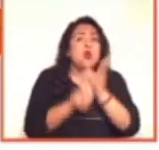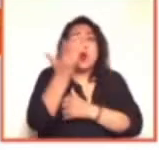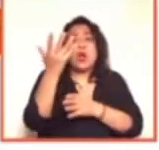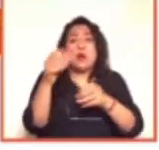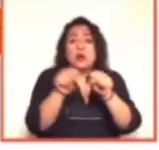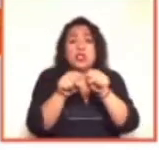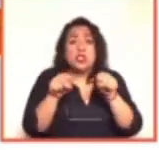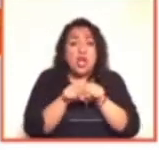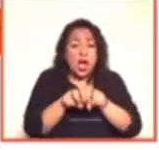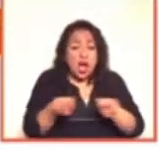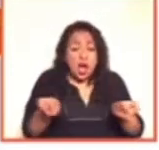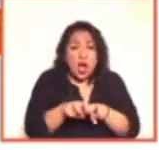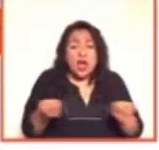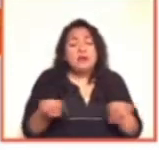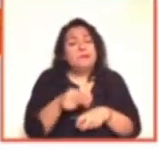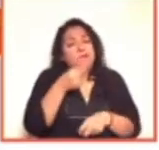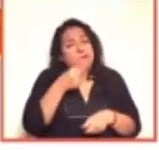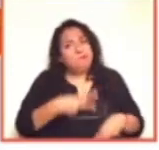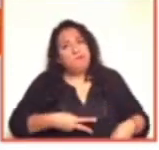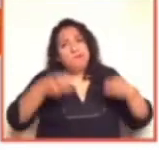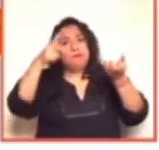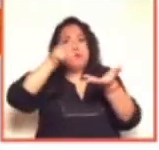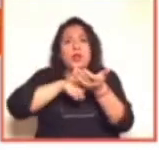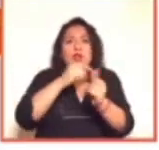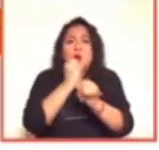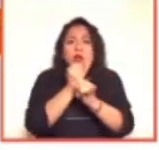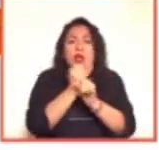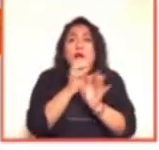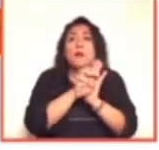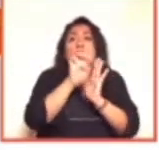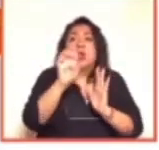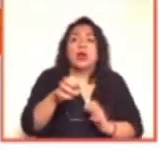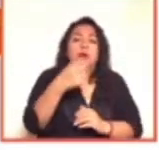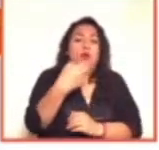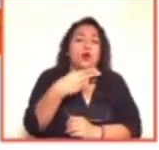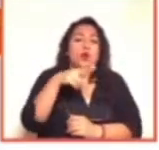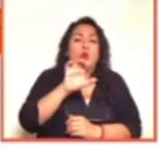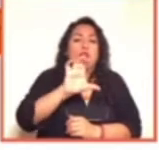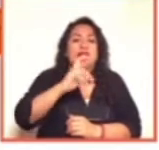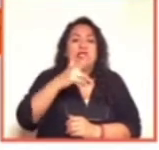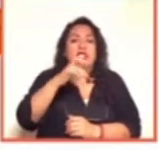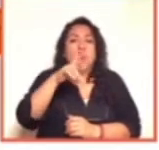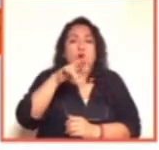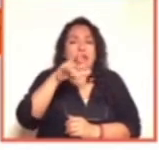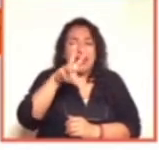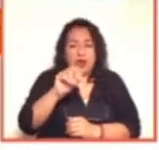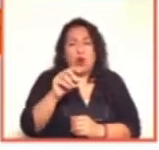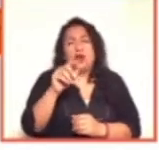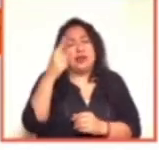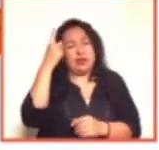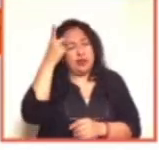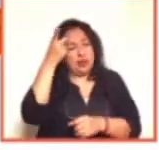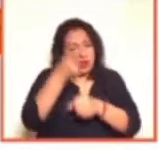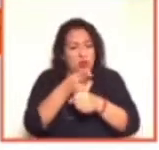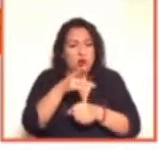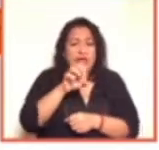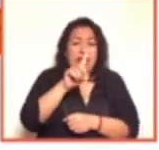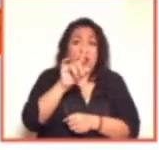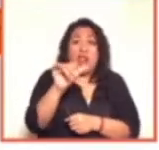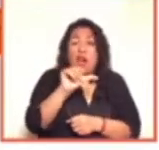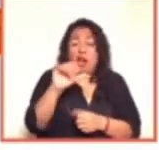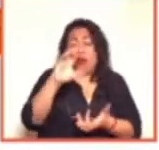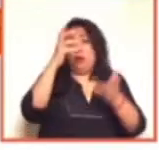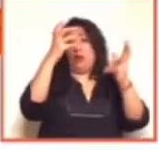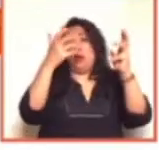recurrido a plataformas de streaming. Tal es el caso de Huachicolero de Edgar Nieto, que ante las condiciones adversas que vivimos por la